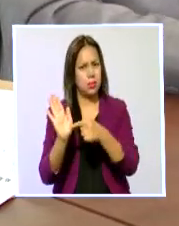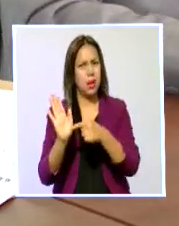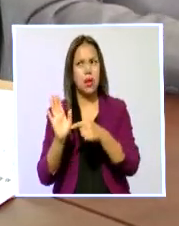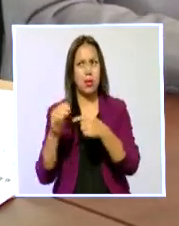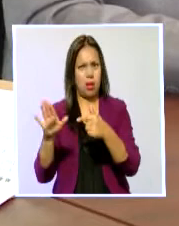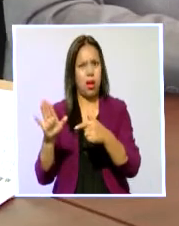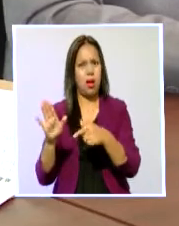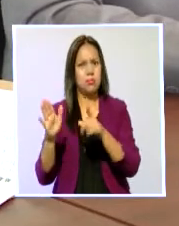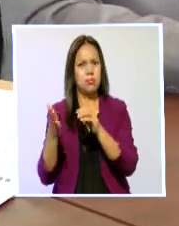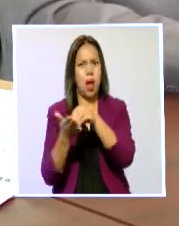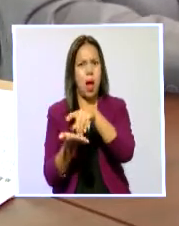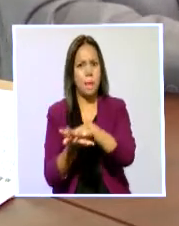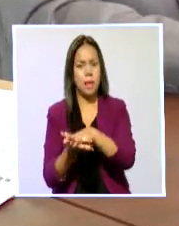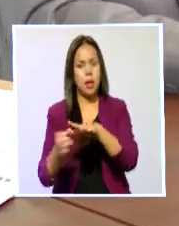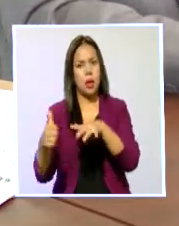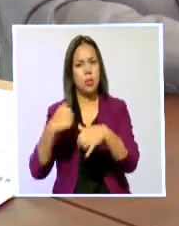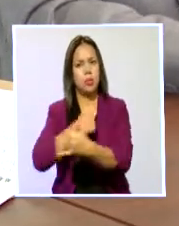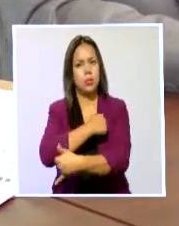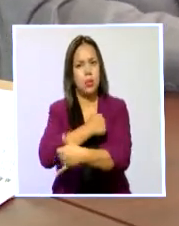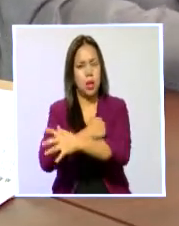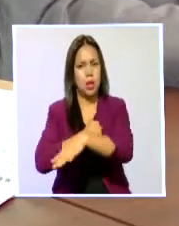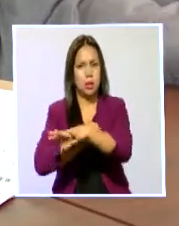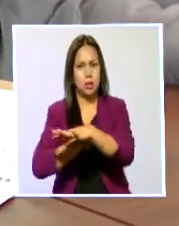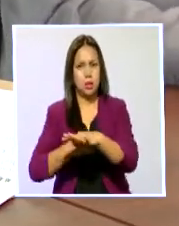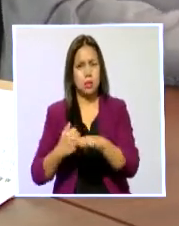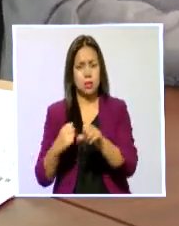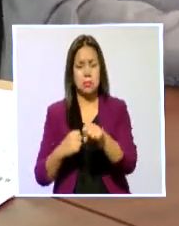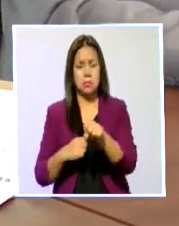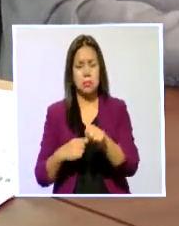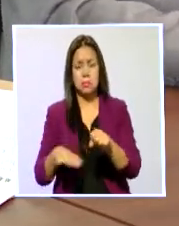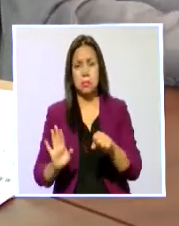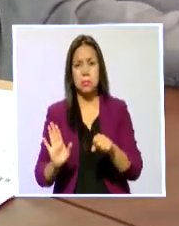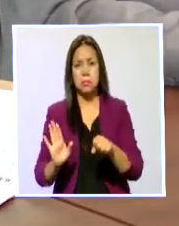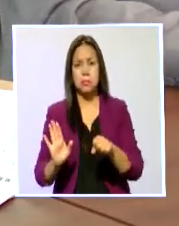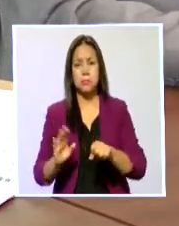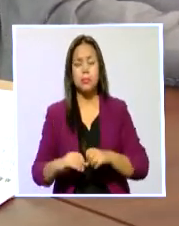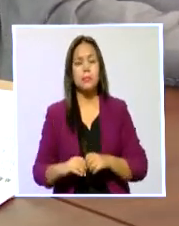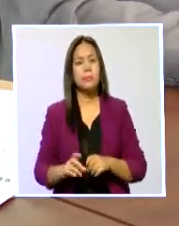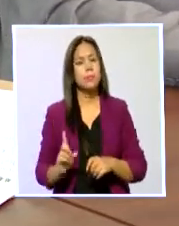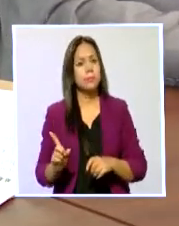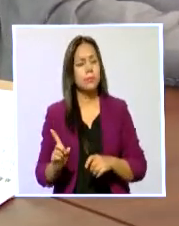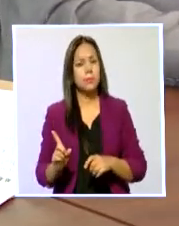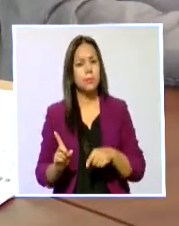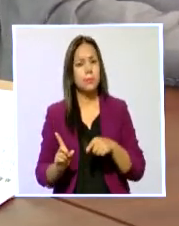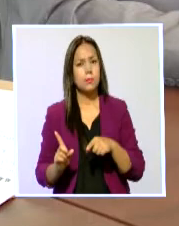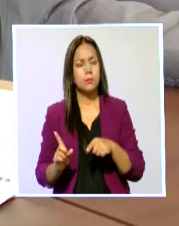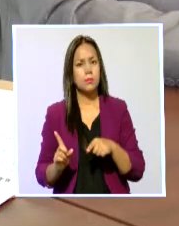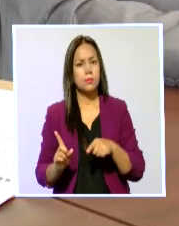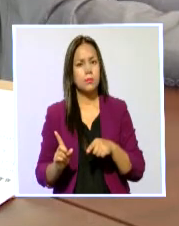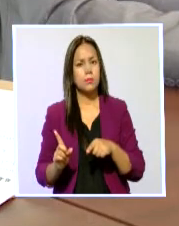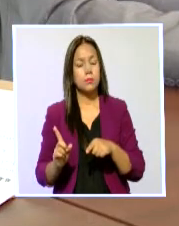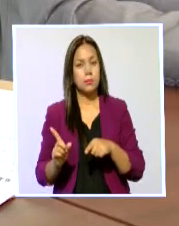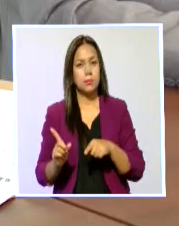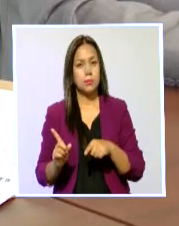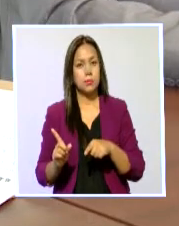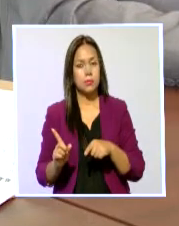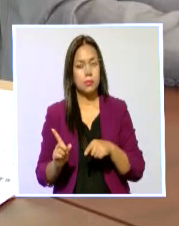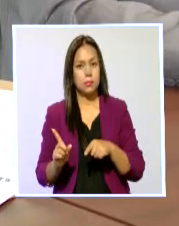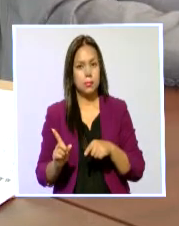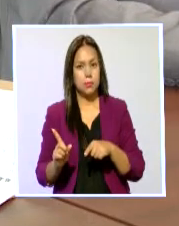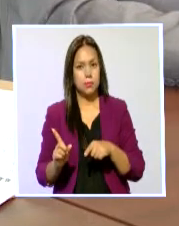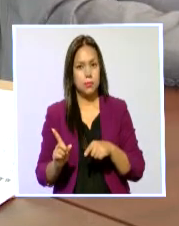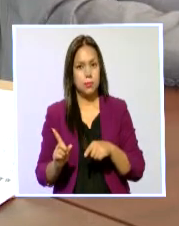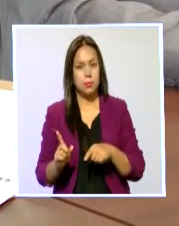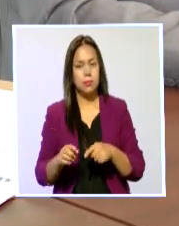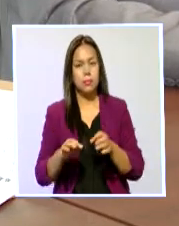países, que ya funcionan, están operando en algunos países. Entonces, esto, si bien es cierto,